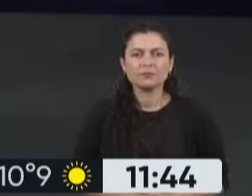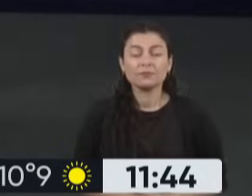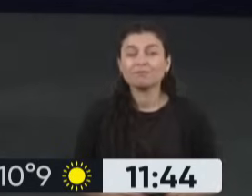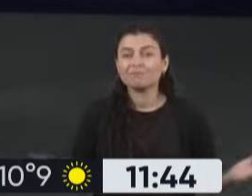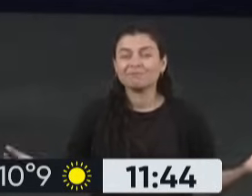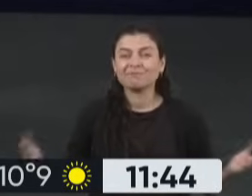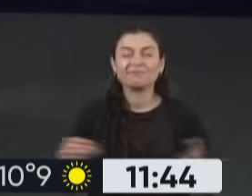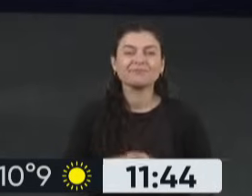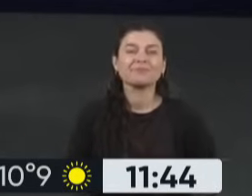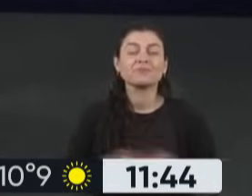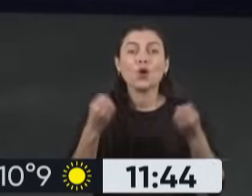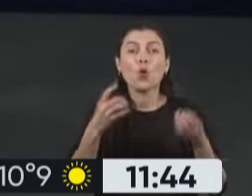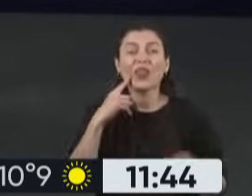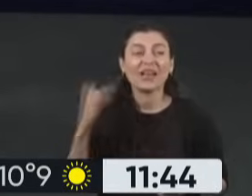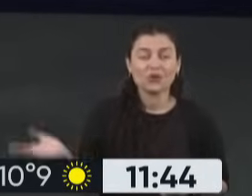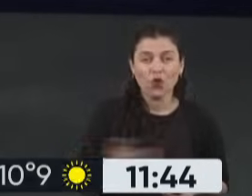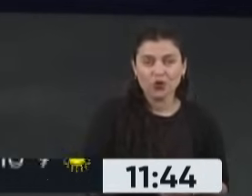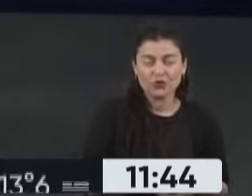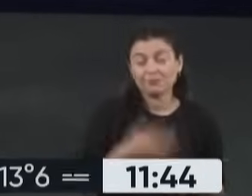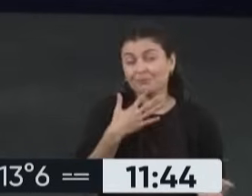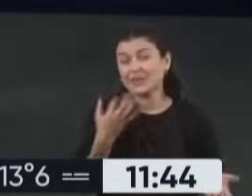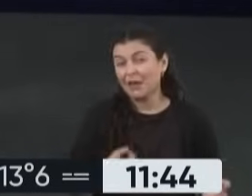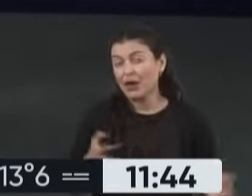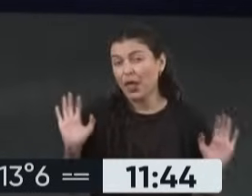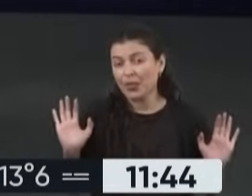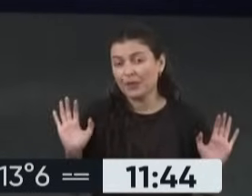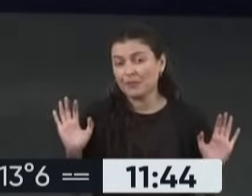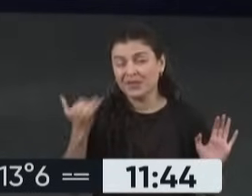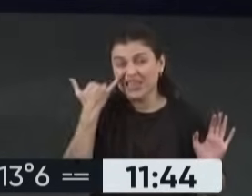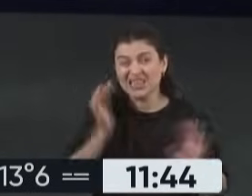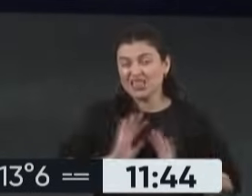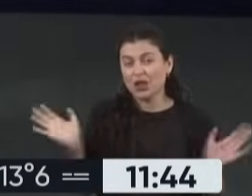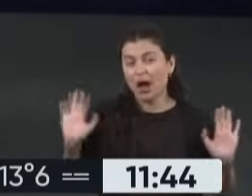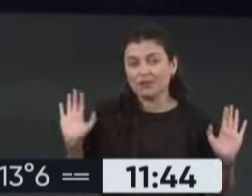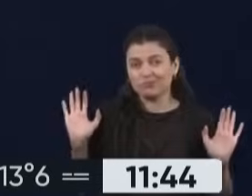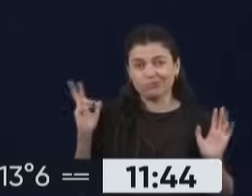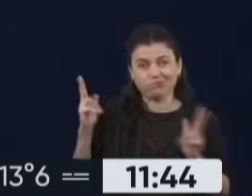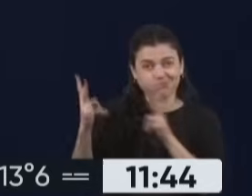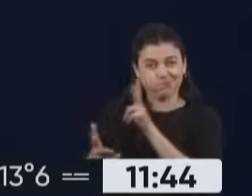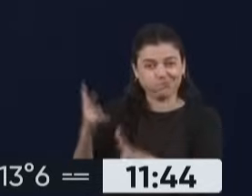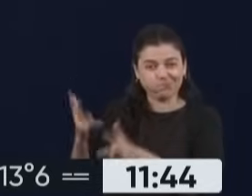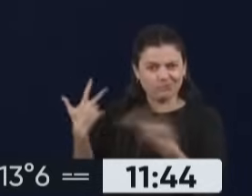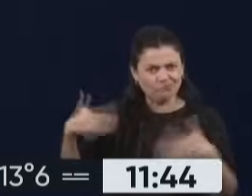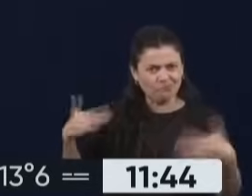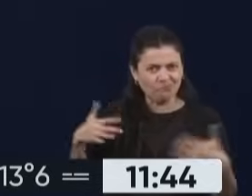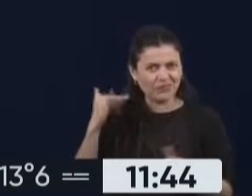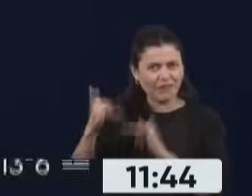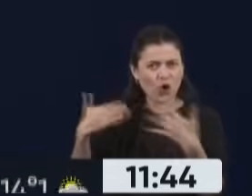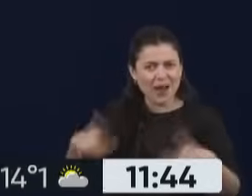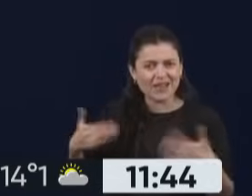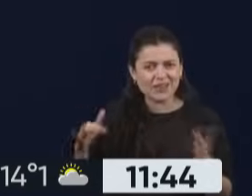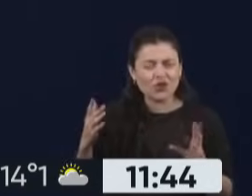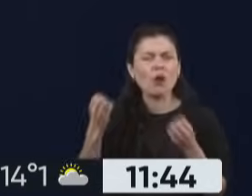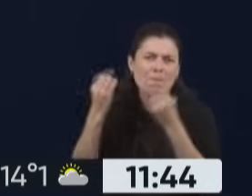Bueno, buenos días a todos. En realidad, ya dijiste gran parte y